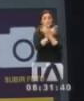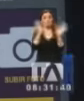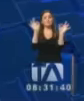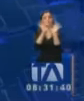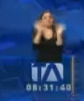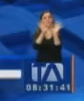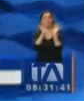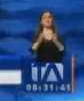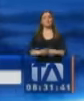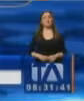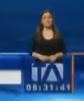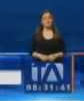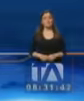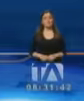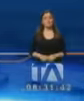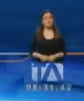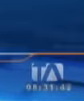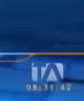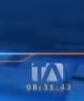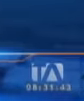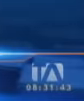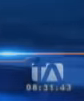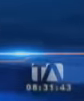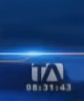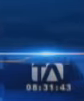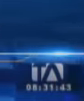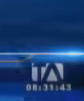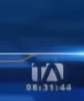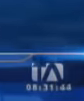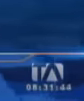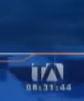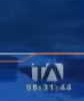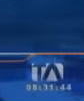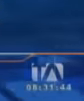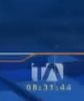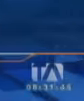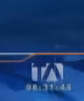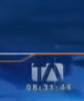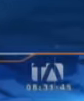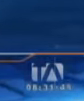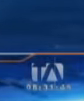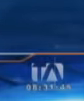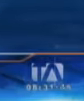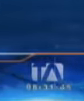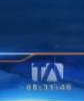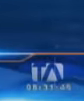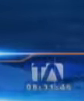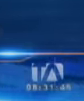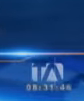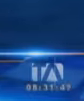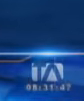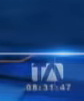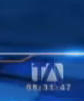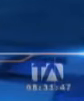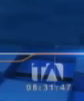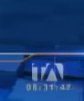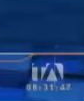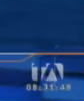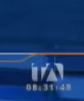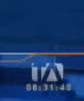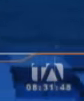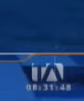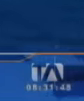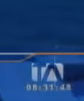Facebook. También puedes ingresar tus requerimientos de ayuda mediante el número de teléfono celular por mensaje de texto,